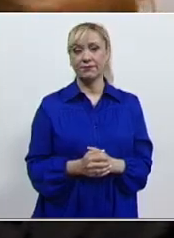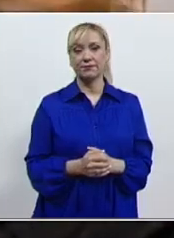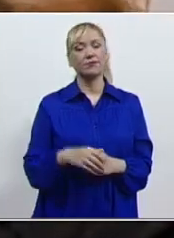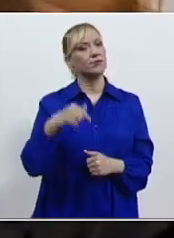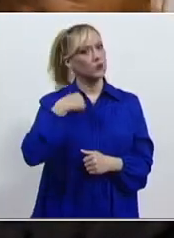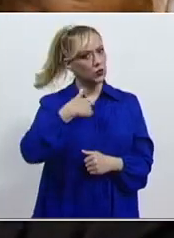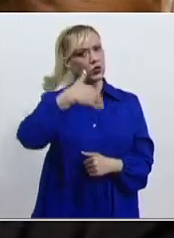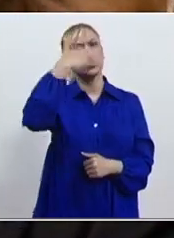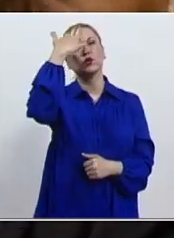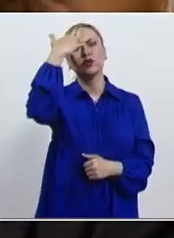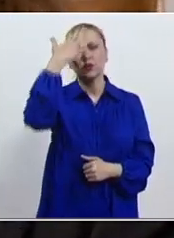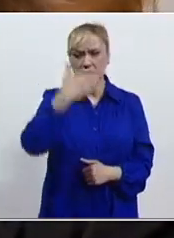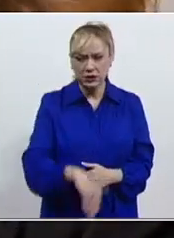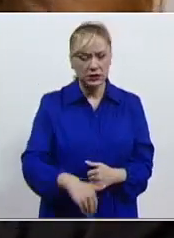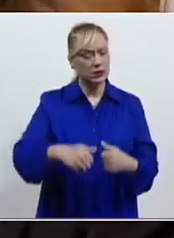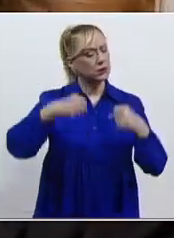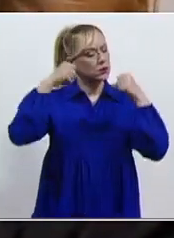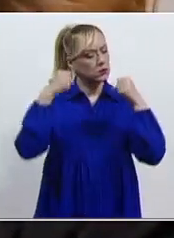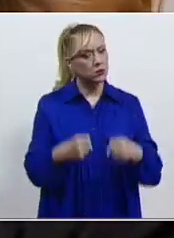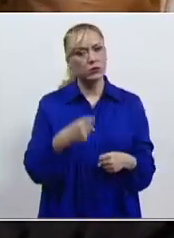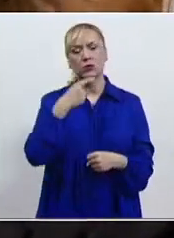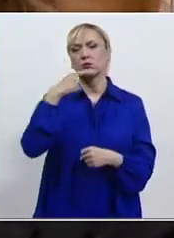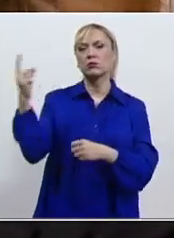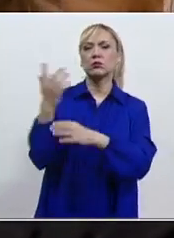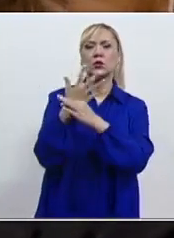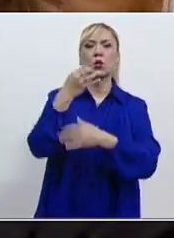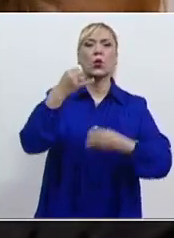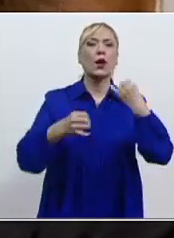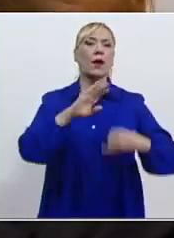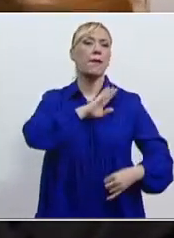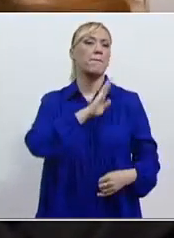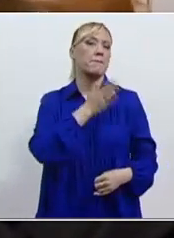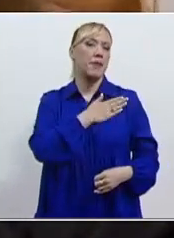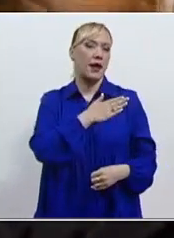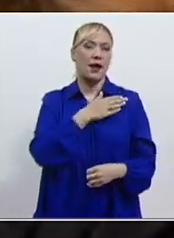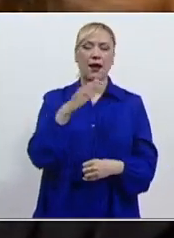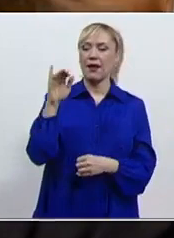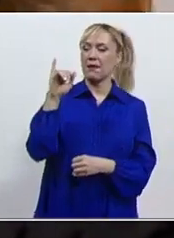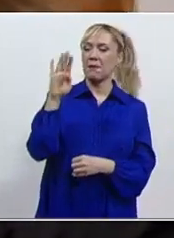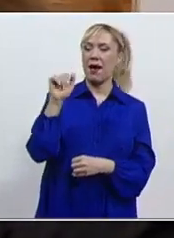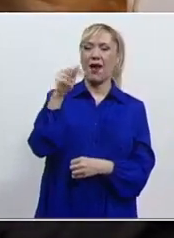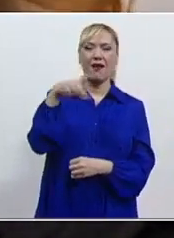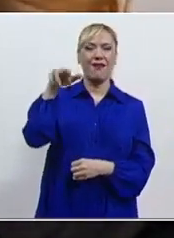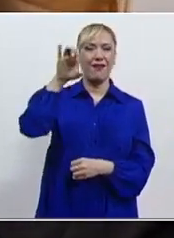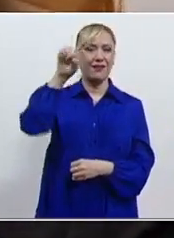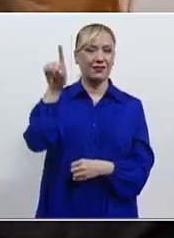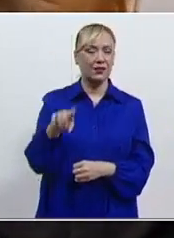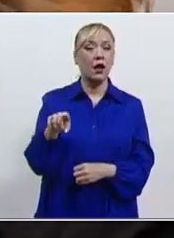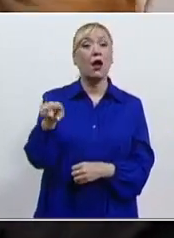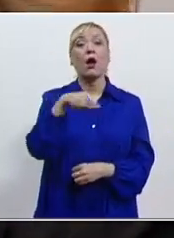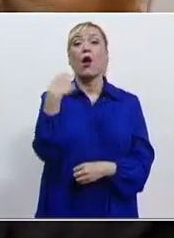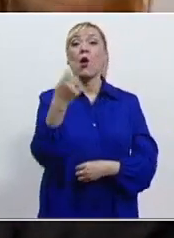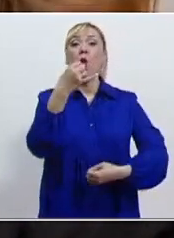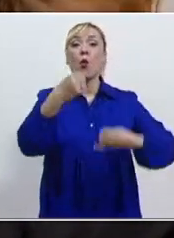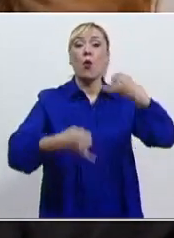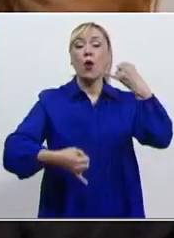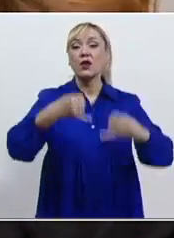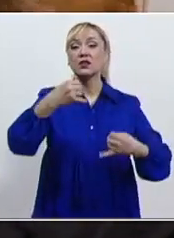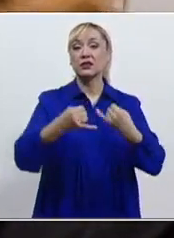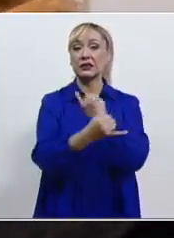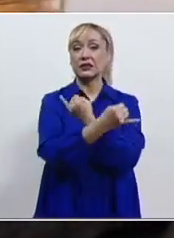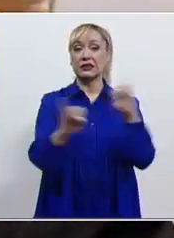Estoy consciente de que, como dijo el juez español Perfecto Ibáñez, los jueces independientes